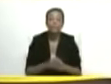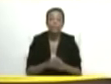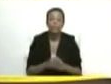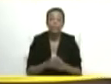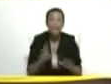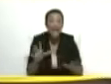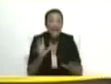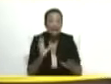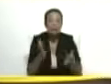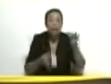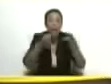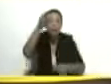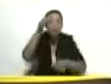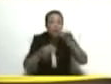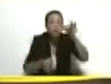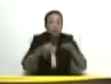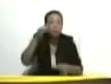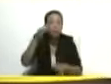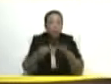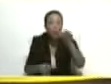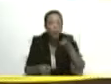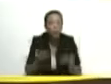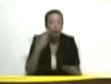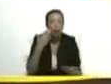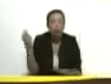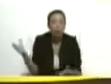de esa legislatura